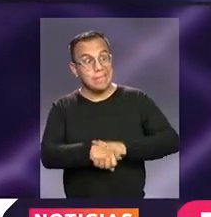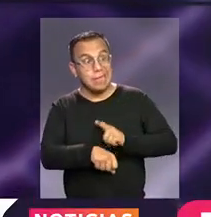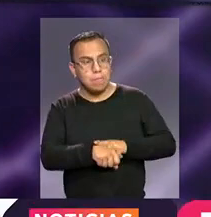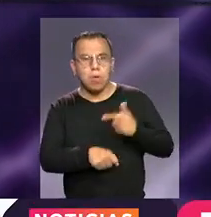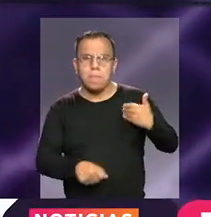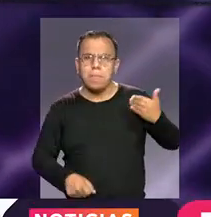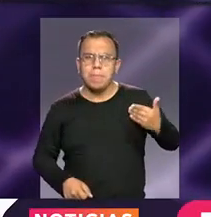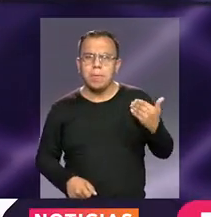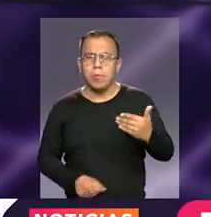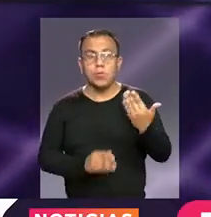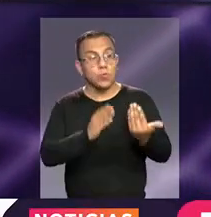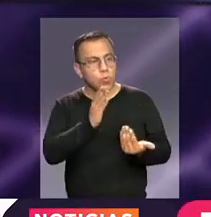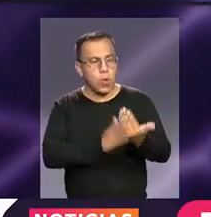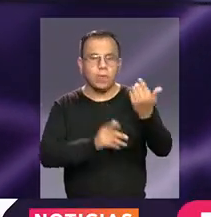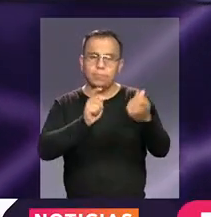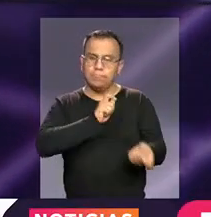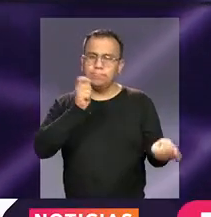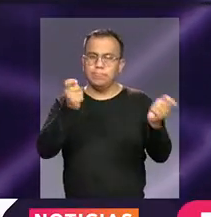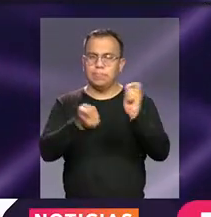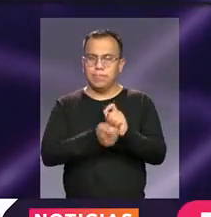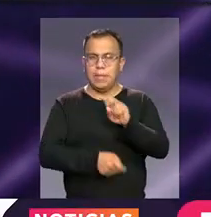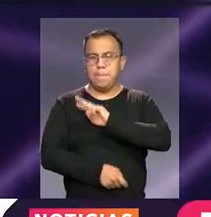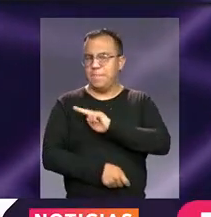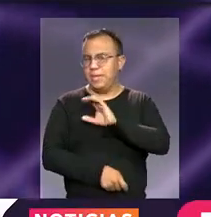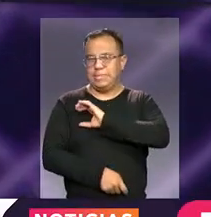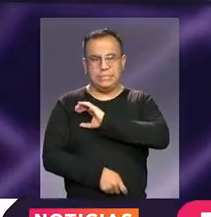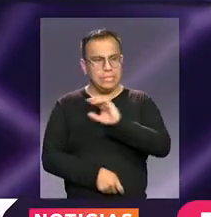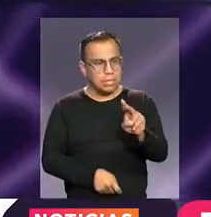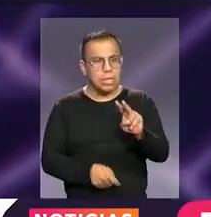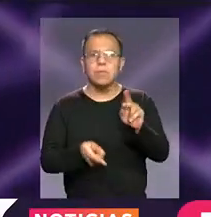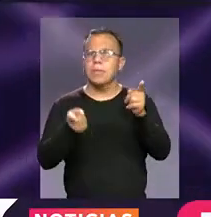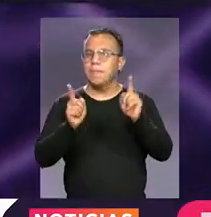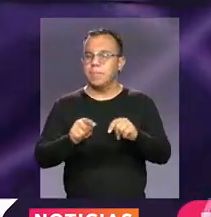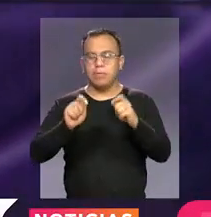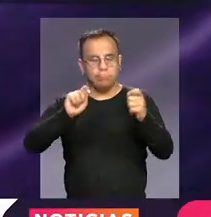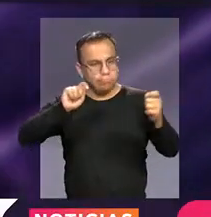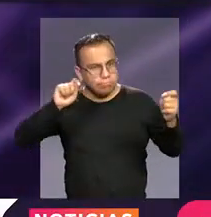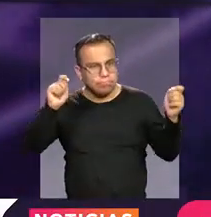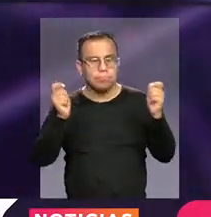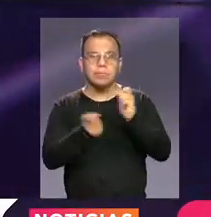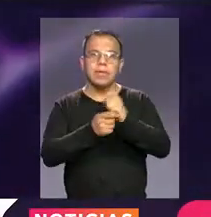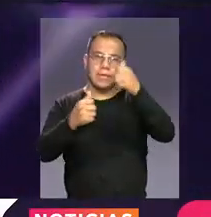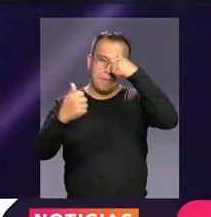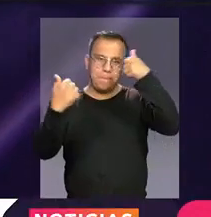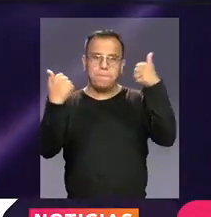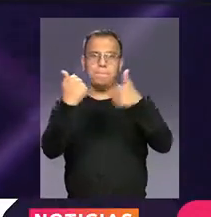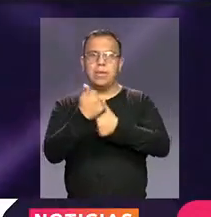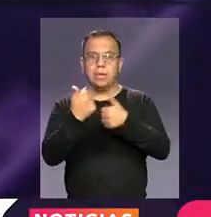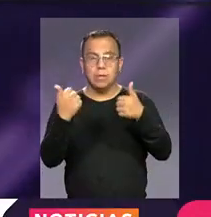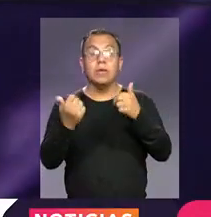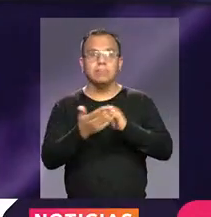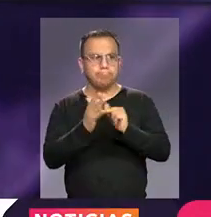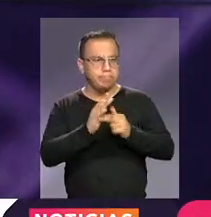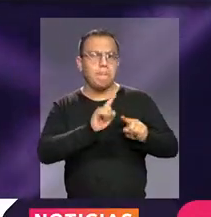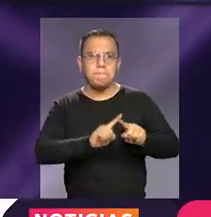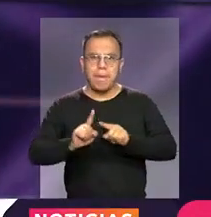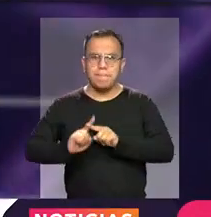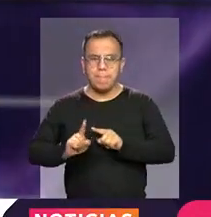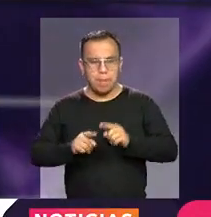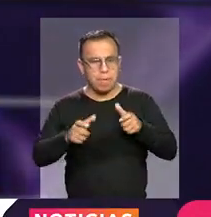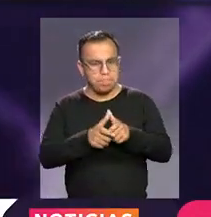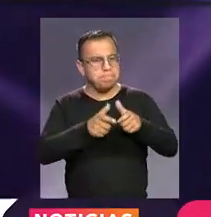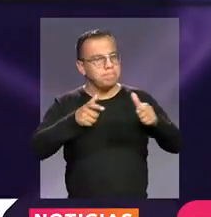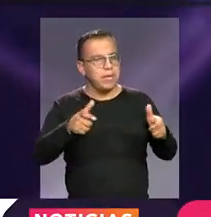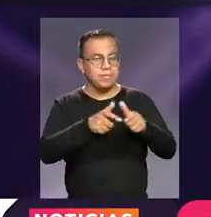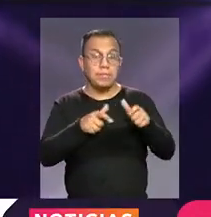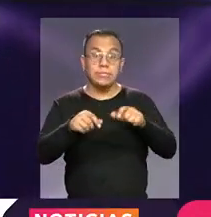algo de renovación vaya el cauca sin duda también fue un palo del pacto histórico porque logró varias curules y además